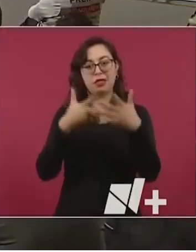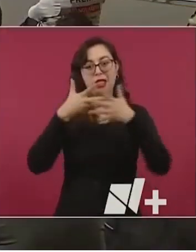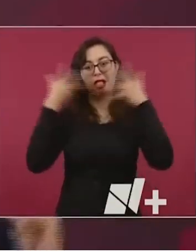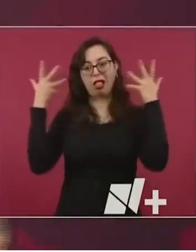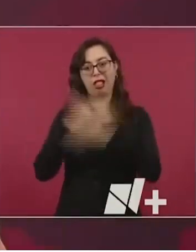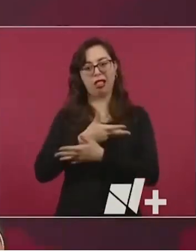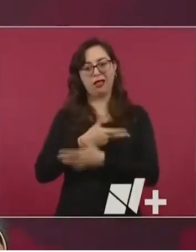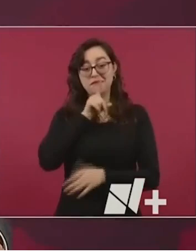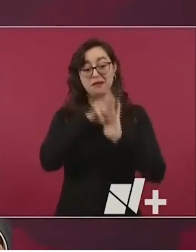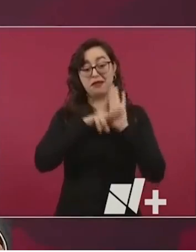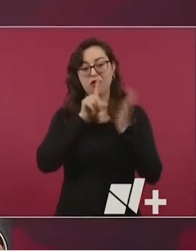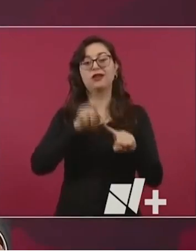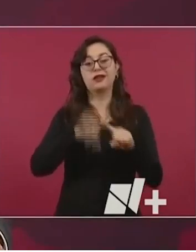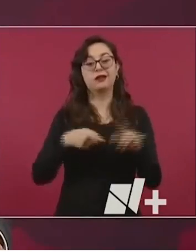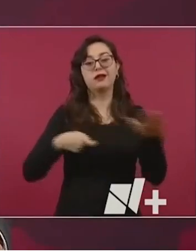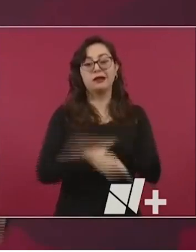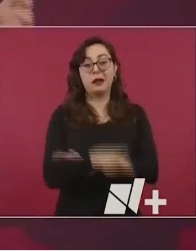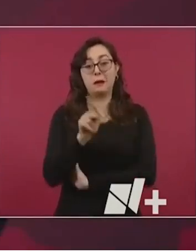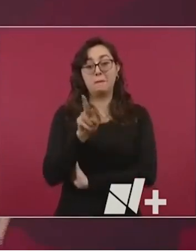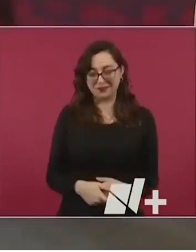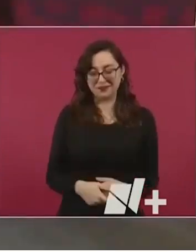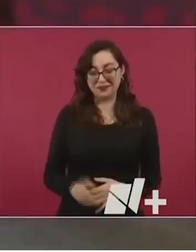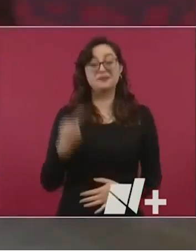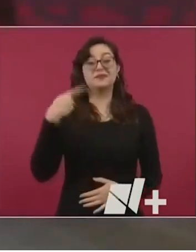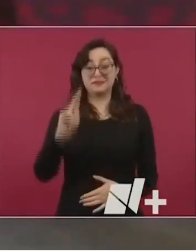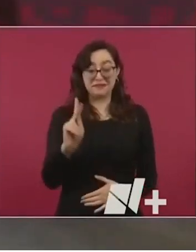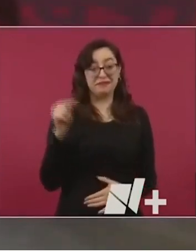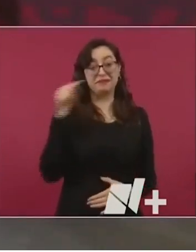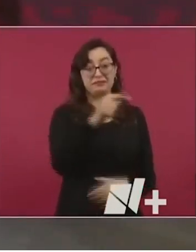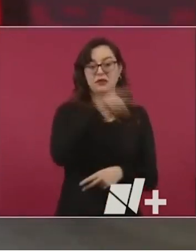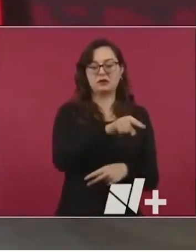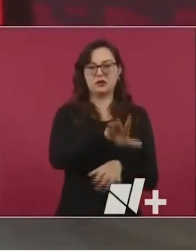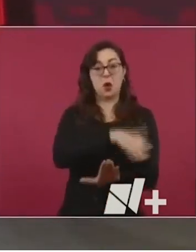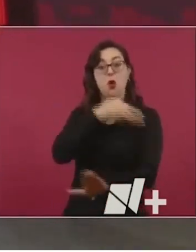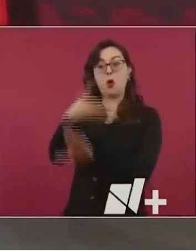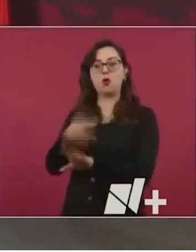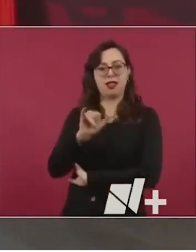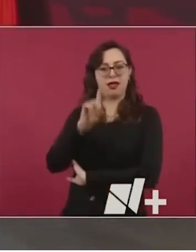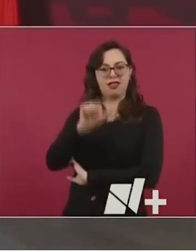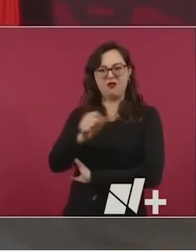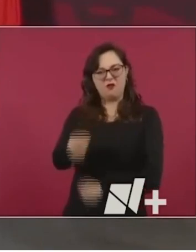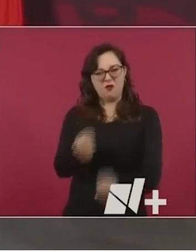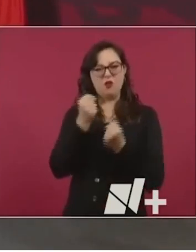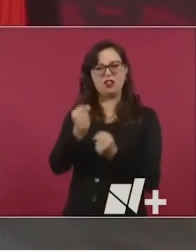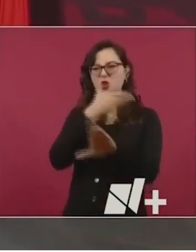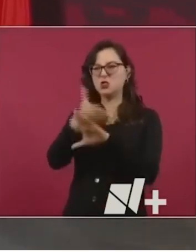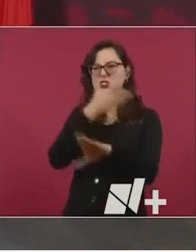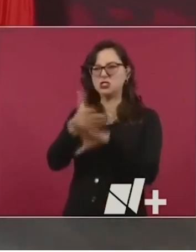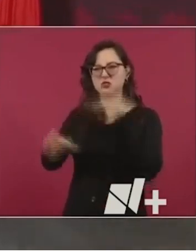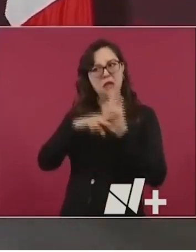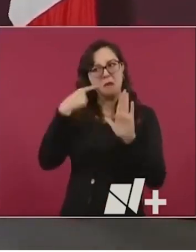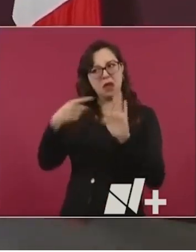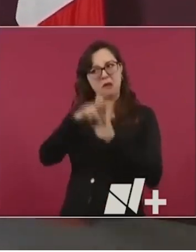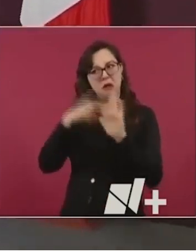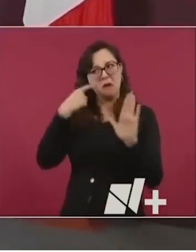le aventaron en Televisa a Laida fuerte con esos videos. Y mandé a hacer un análisis de cuánto tiempo dedicó Televisa